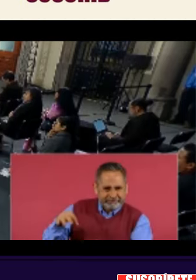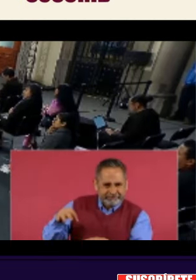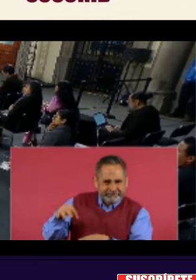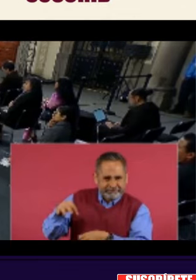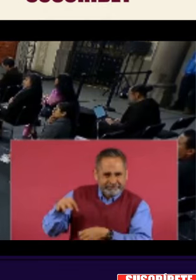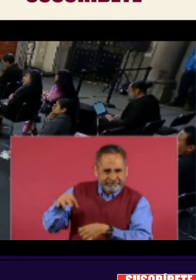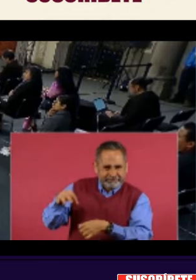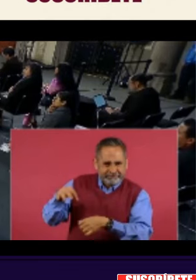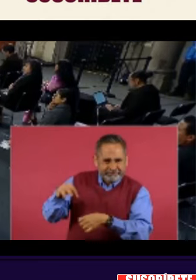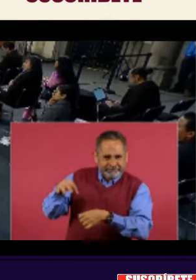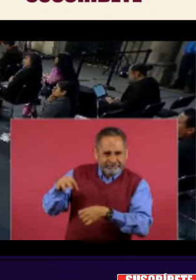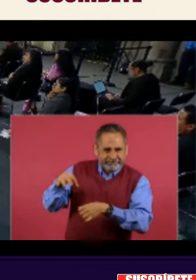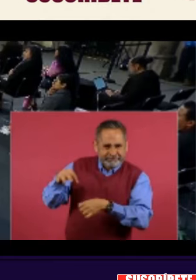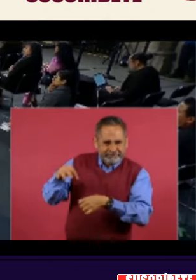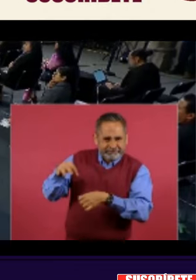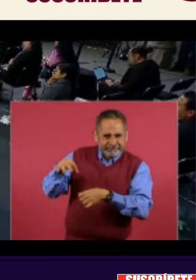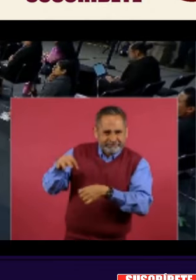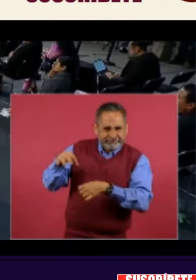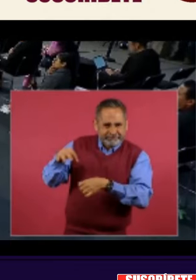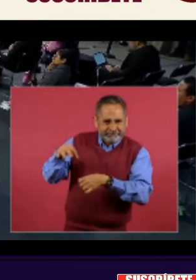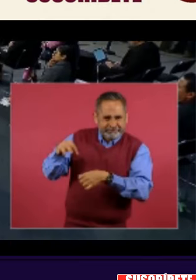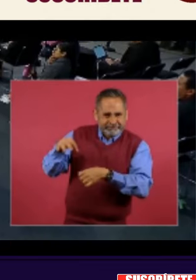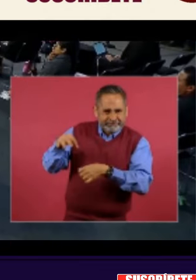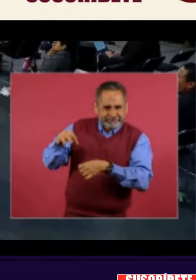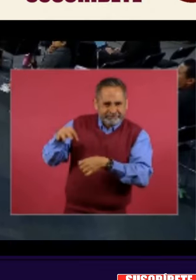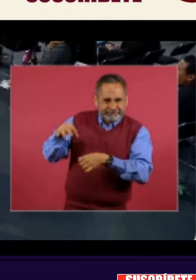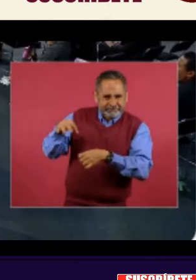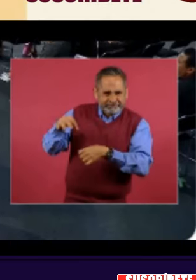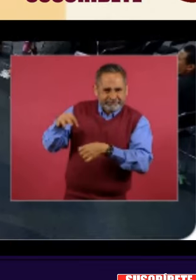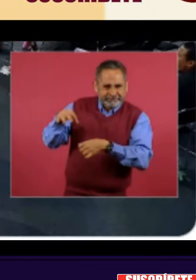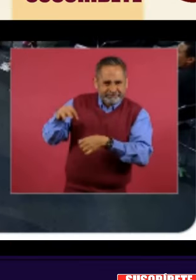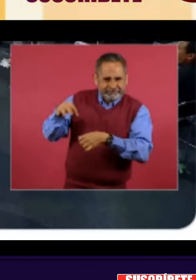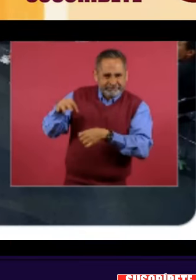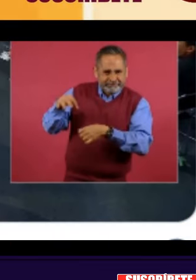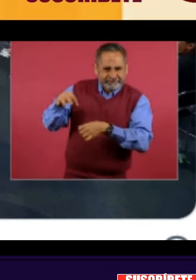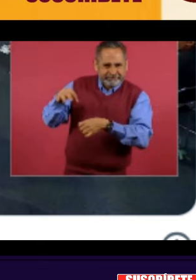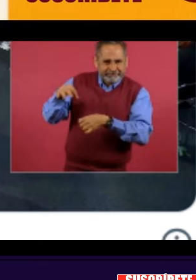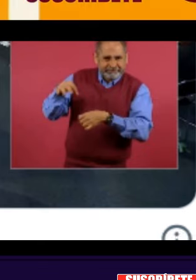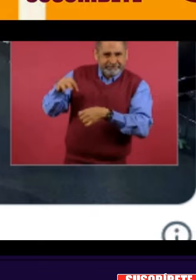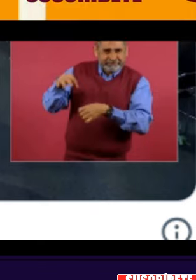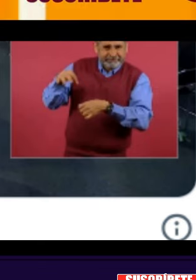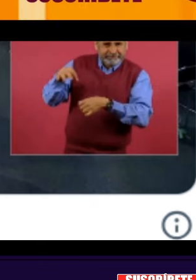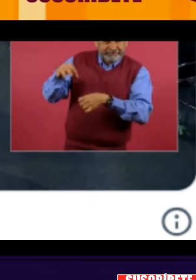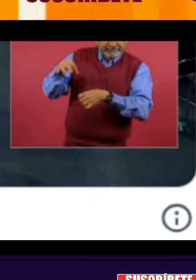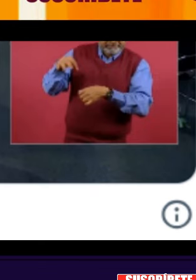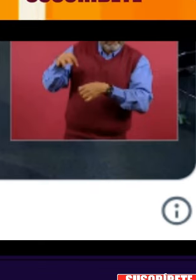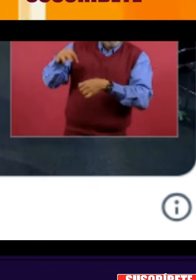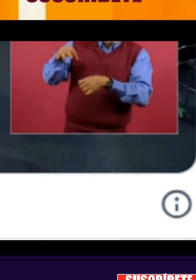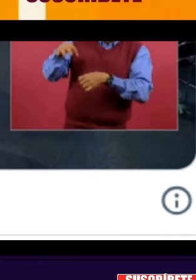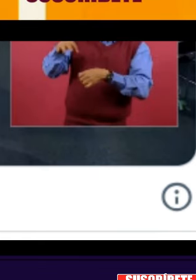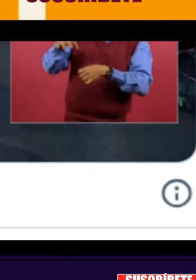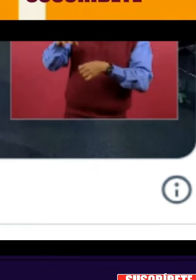los asuntos internos de ese país. López Obrador ha criticado la posición de Estados Unidos y de la Organización de